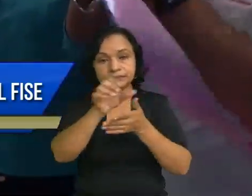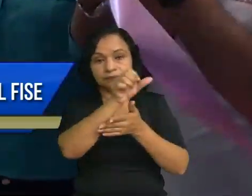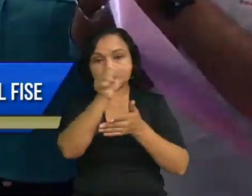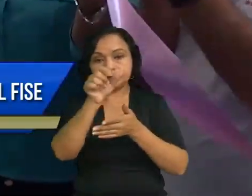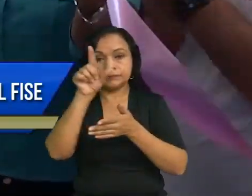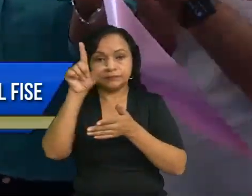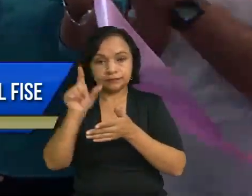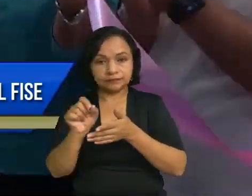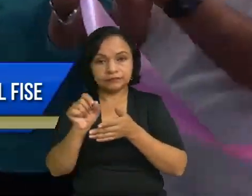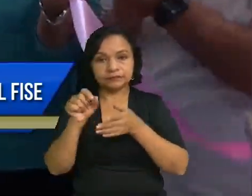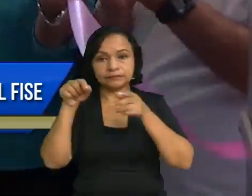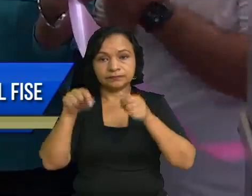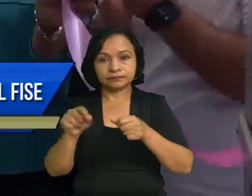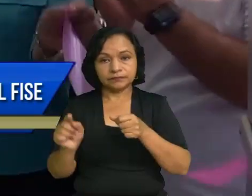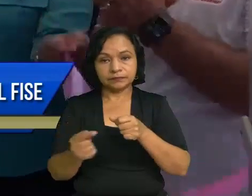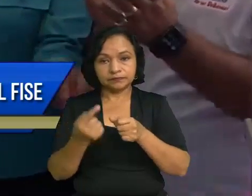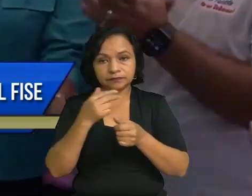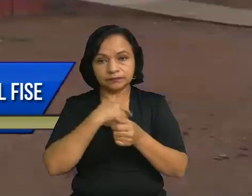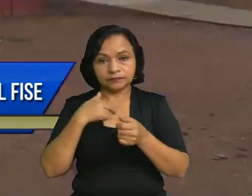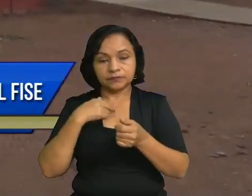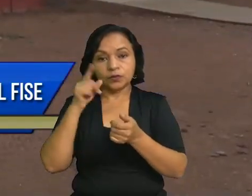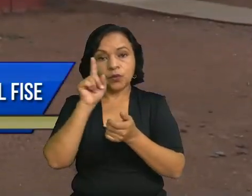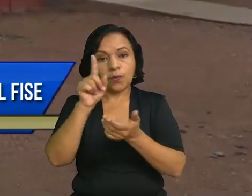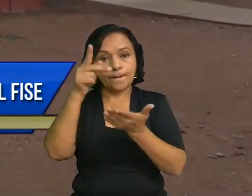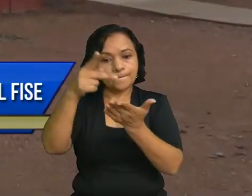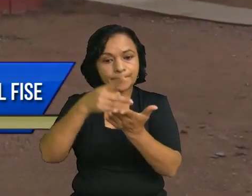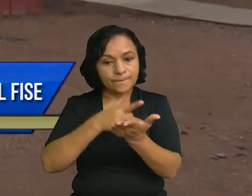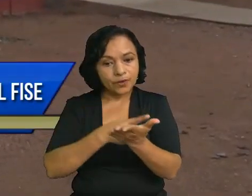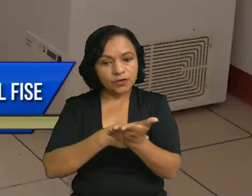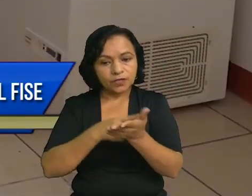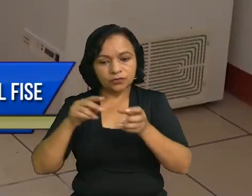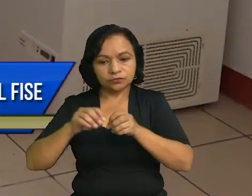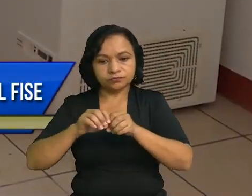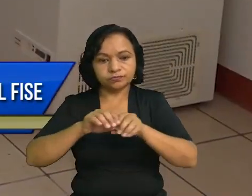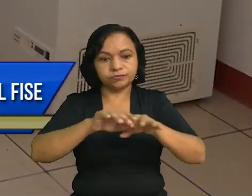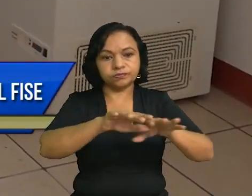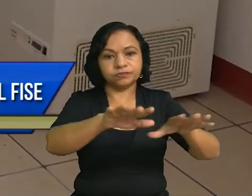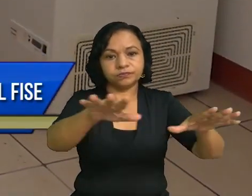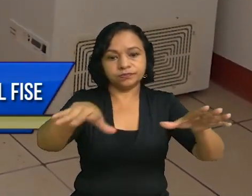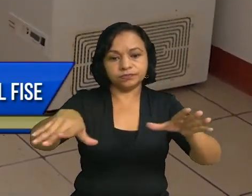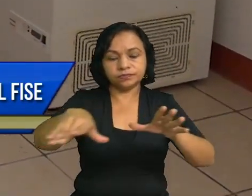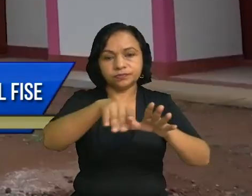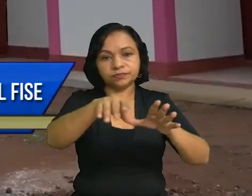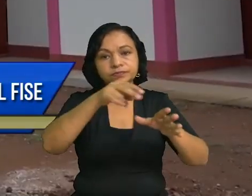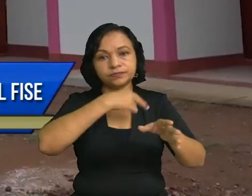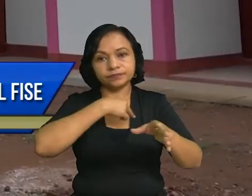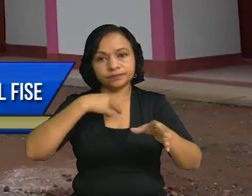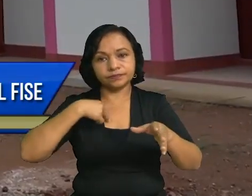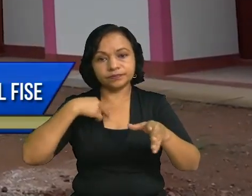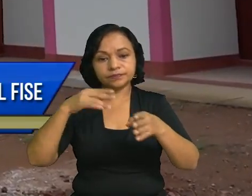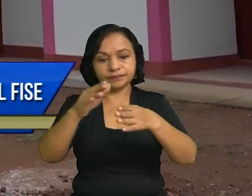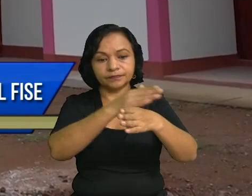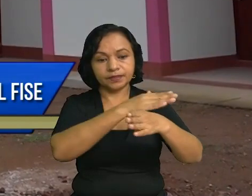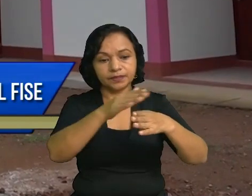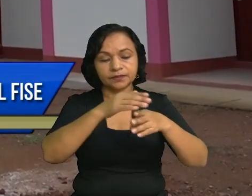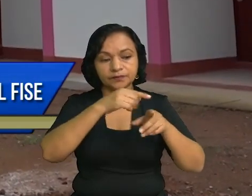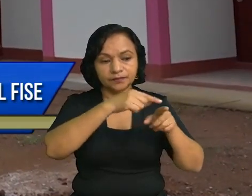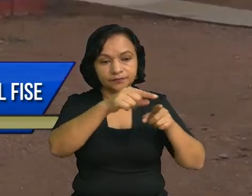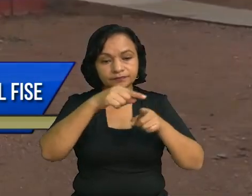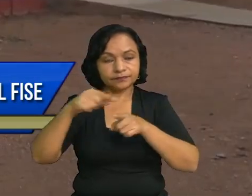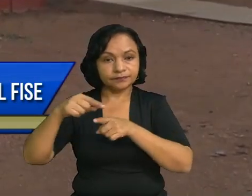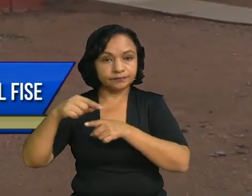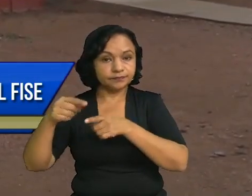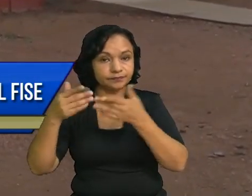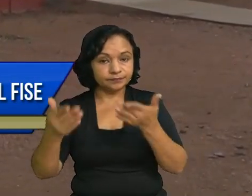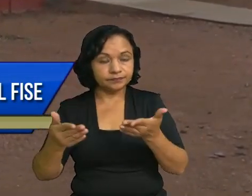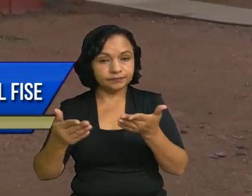comunidades eso se convierte ahora en un proyecto vamos a hacer el esfuerzo para impactar en varias comunidades con